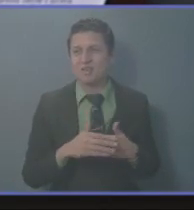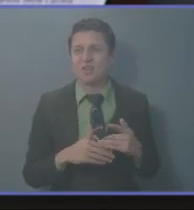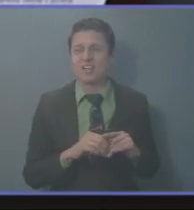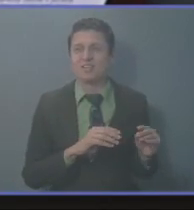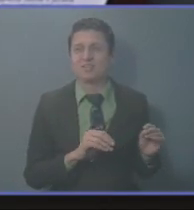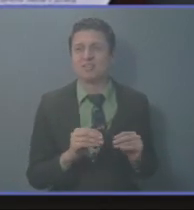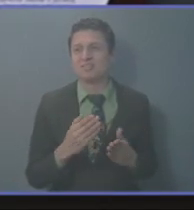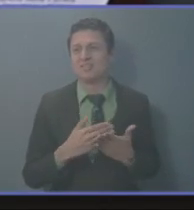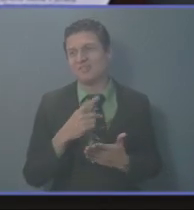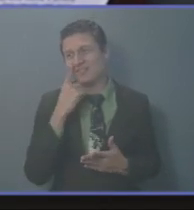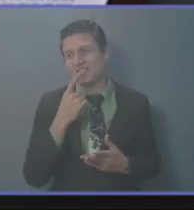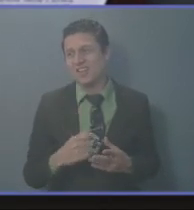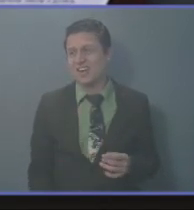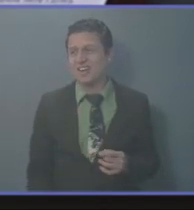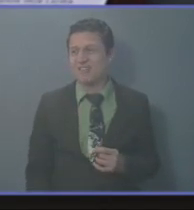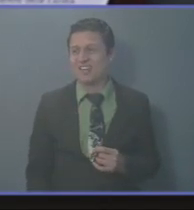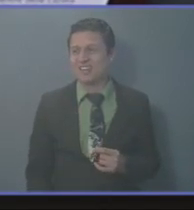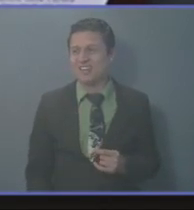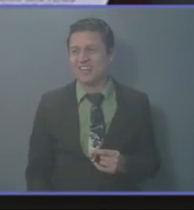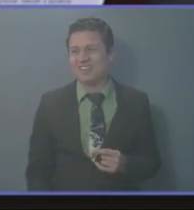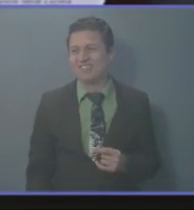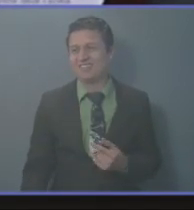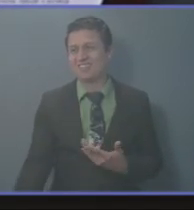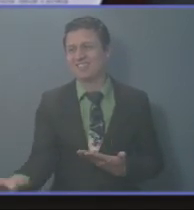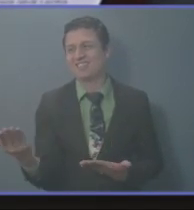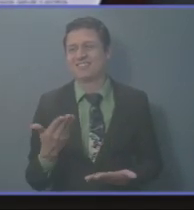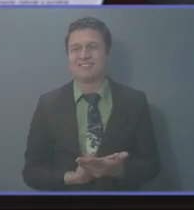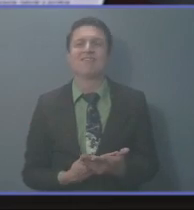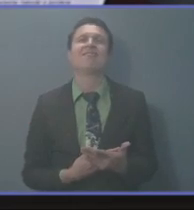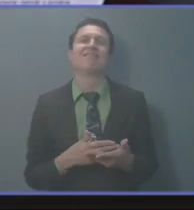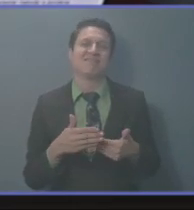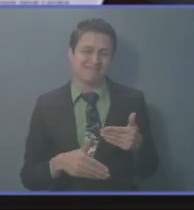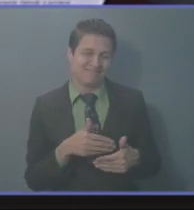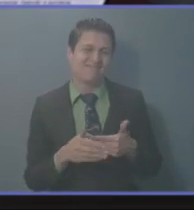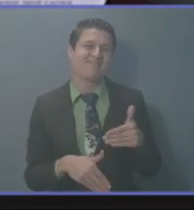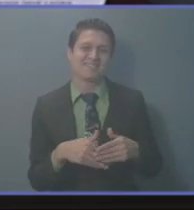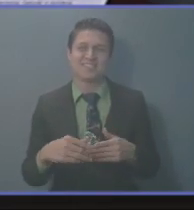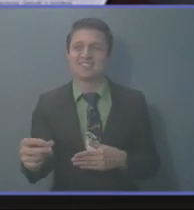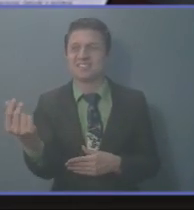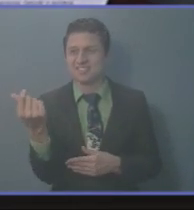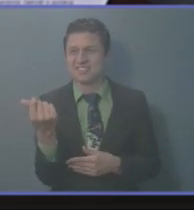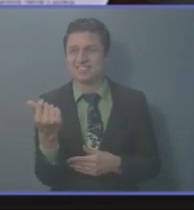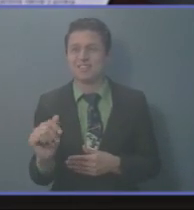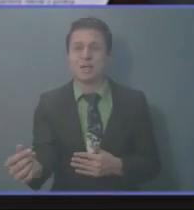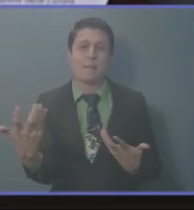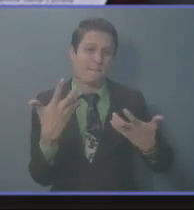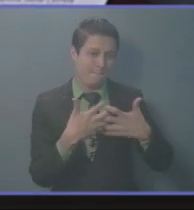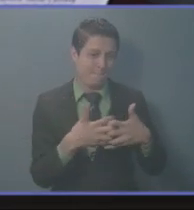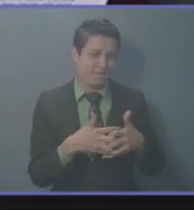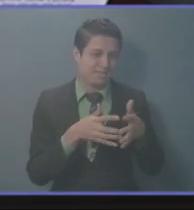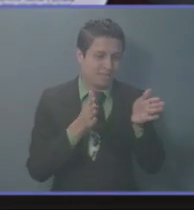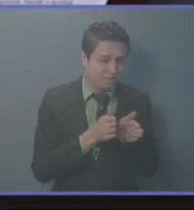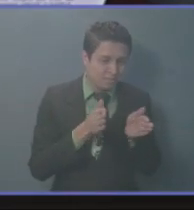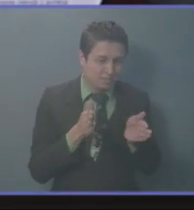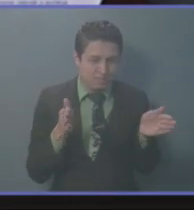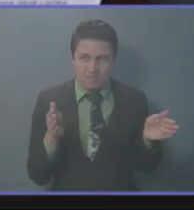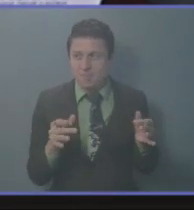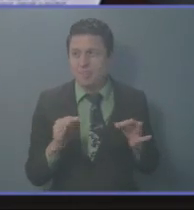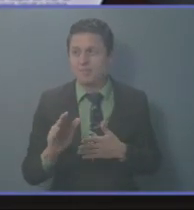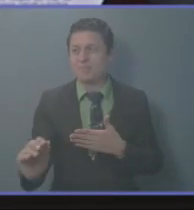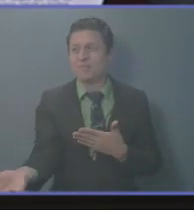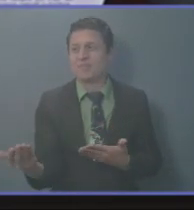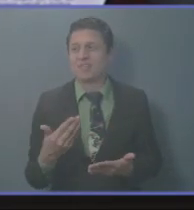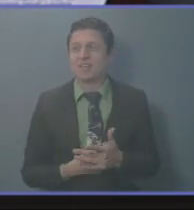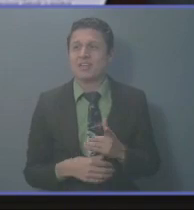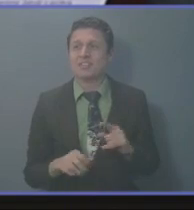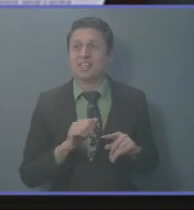recién apuntado, destinados a salvaguardar la capacidad del banco para financiar a la pequeña y mediana empresa, finalidad que incluso se